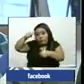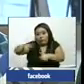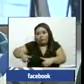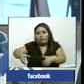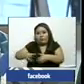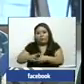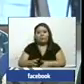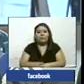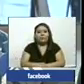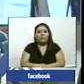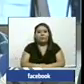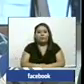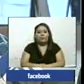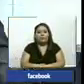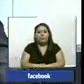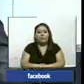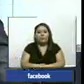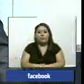agropecuario.